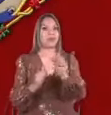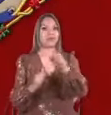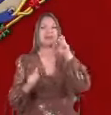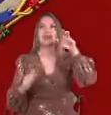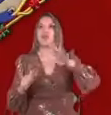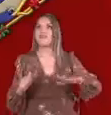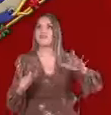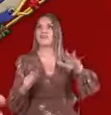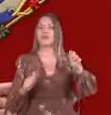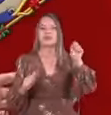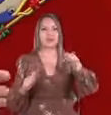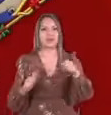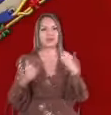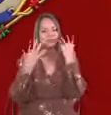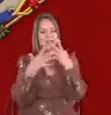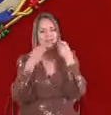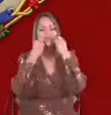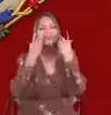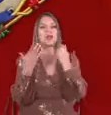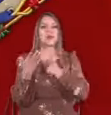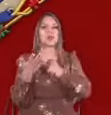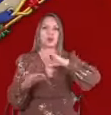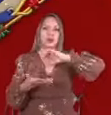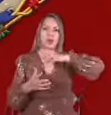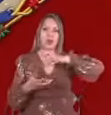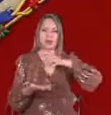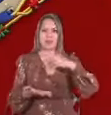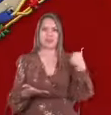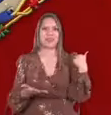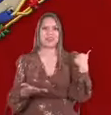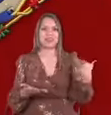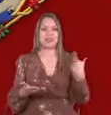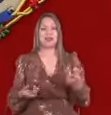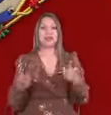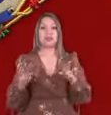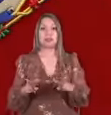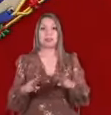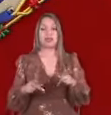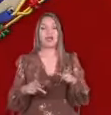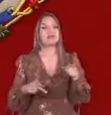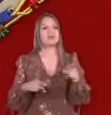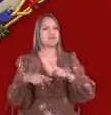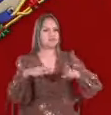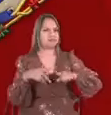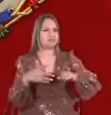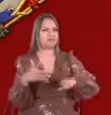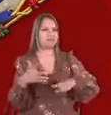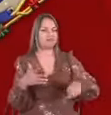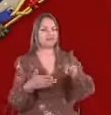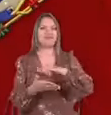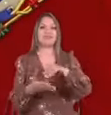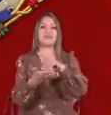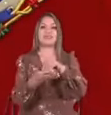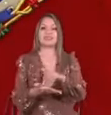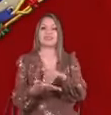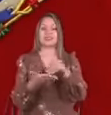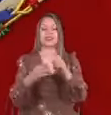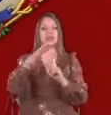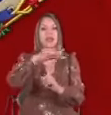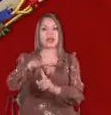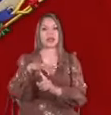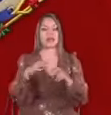este fabuloso patrimonio geográfico que tenemos, o el turismo, por ejemplo, de convenciones, con el centro de convenciones en el Parque Bicentenario,